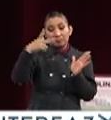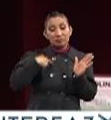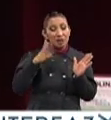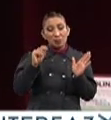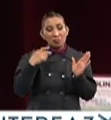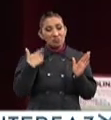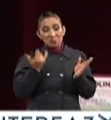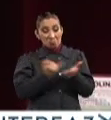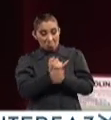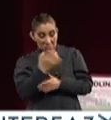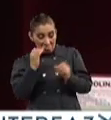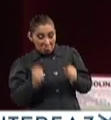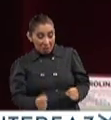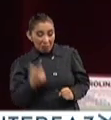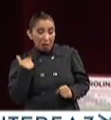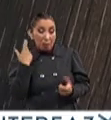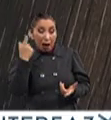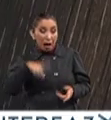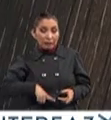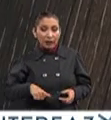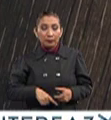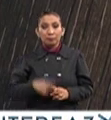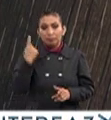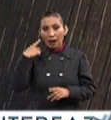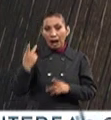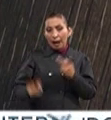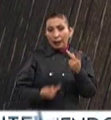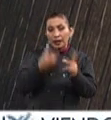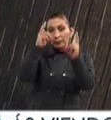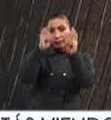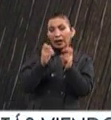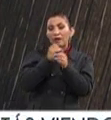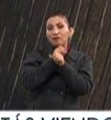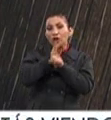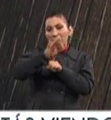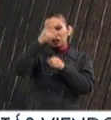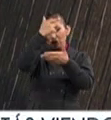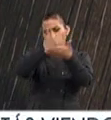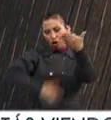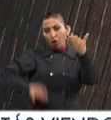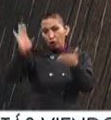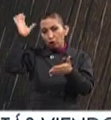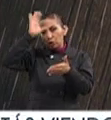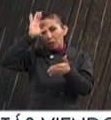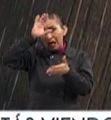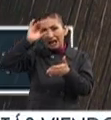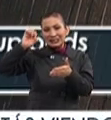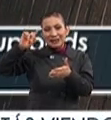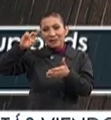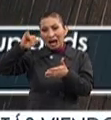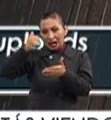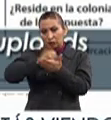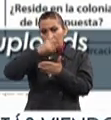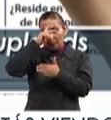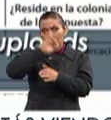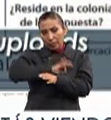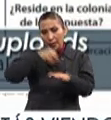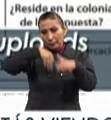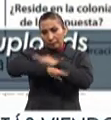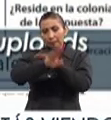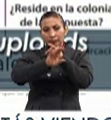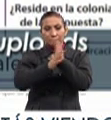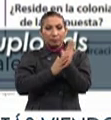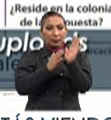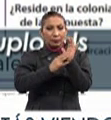ciudadanía a la democracia como sistema de gobierno. Para consultar y descargar el informe sobre la cultura cívica en la Ciudad de México, puede ingresar a